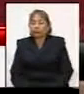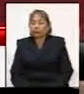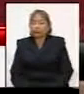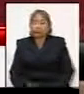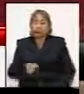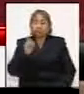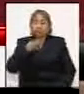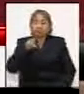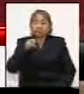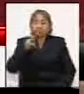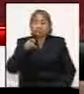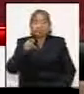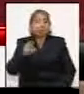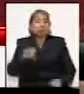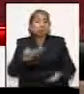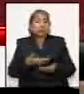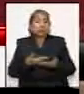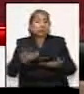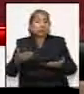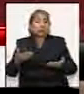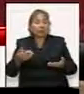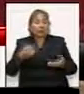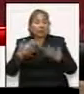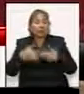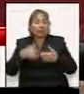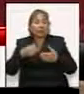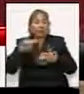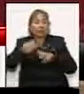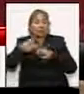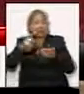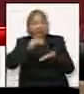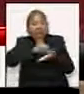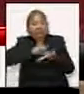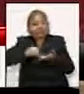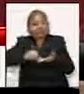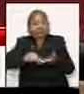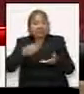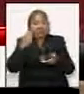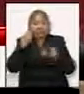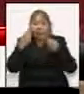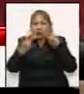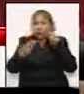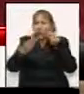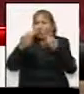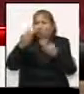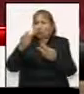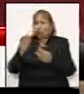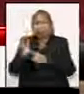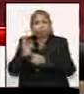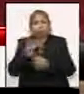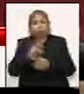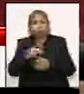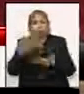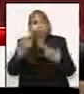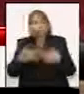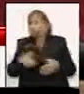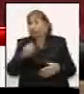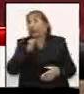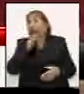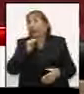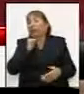humanos necesitan también todos los equipos quirúrgicos necesarios. Hemos visitado durante nuestra semana de representación y algunas carecen